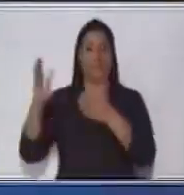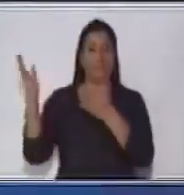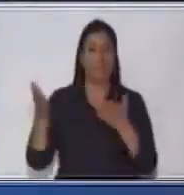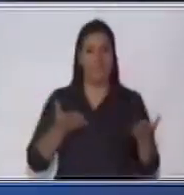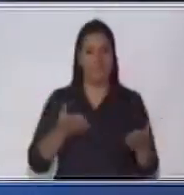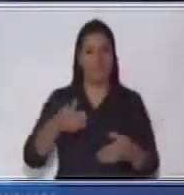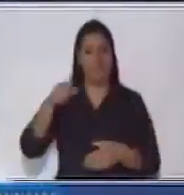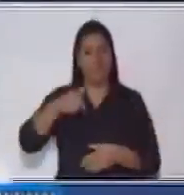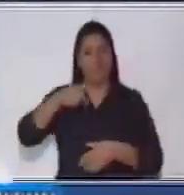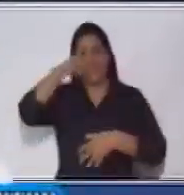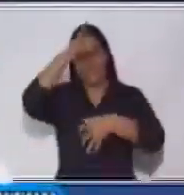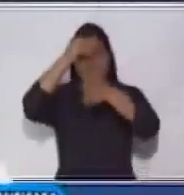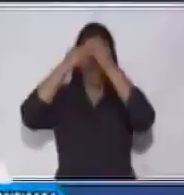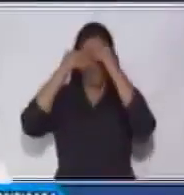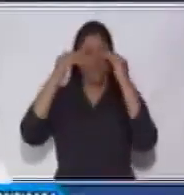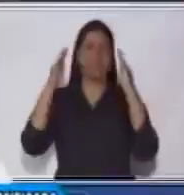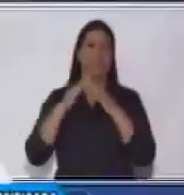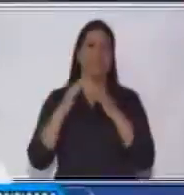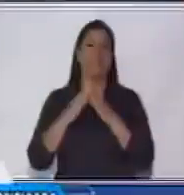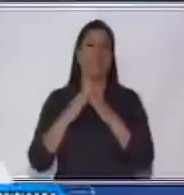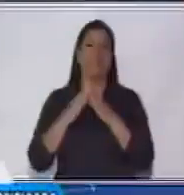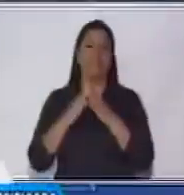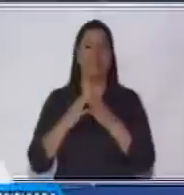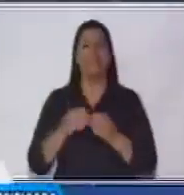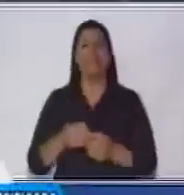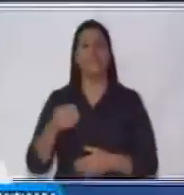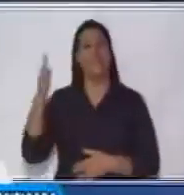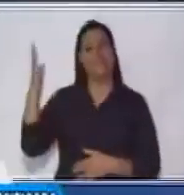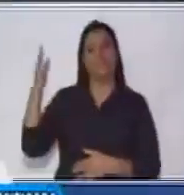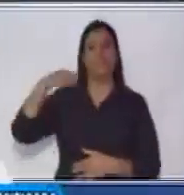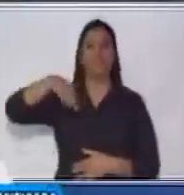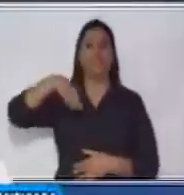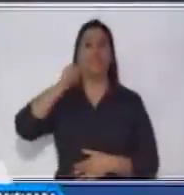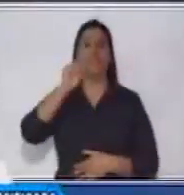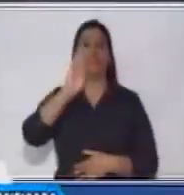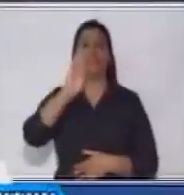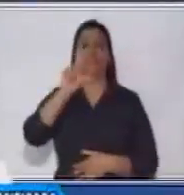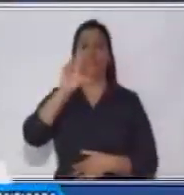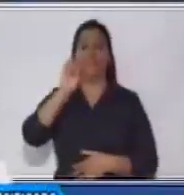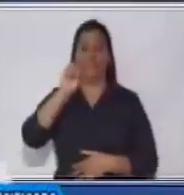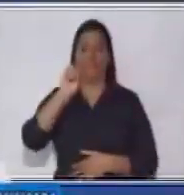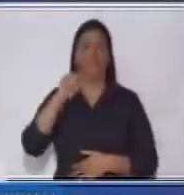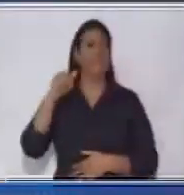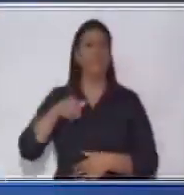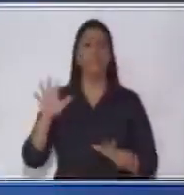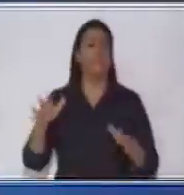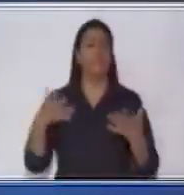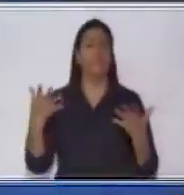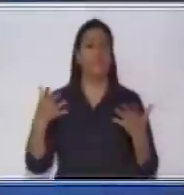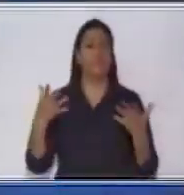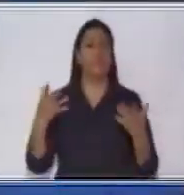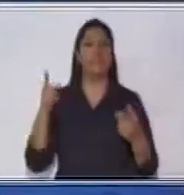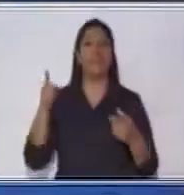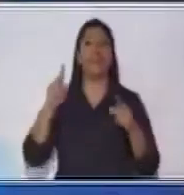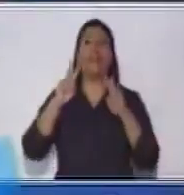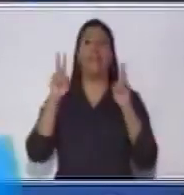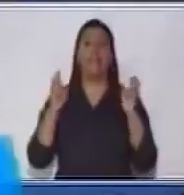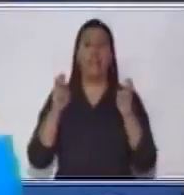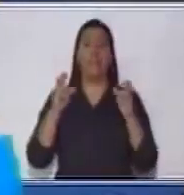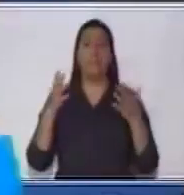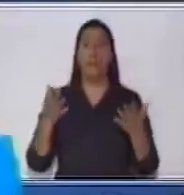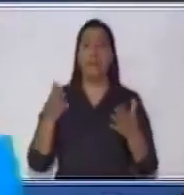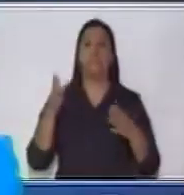Bienvenidos a este espacio educativo Aprendo en Casa. Soy Pablo Salvatierra y en esta oportunidad desarrollaré el tema Los